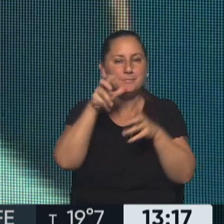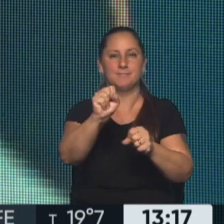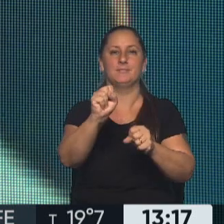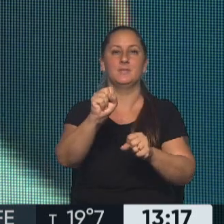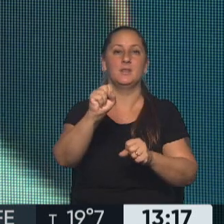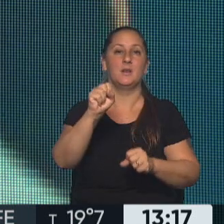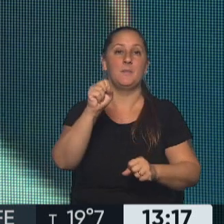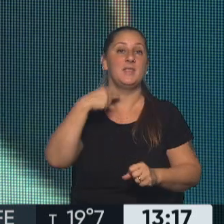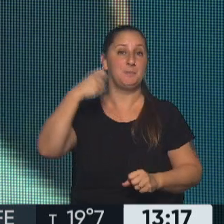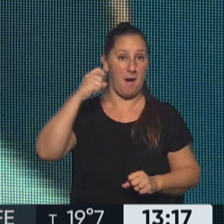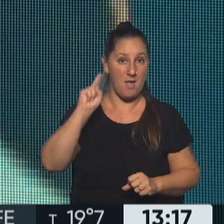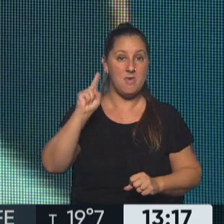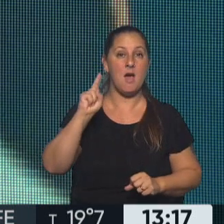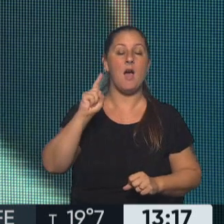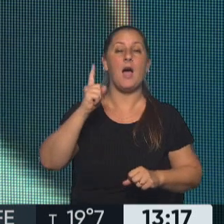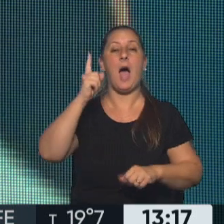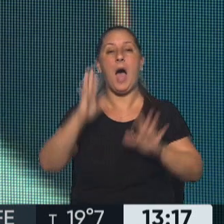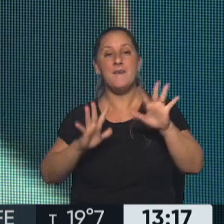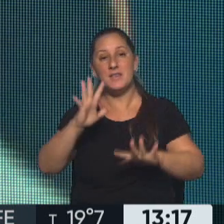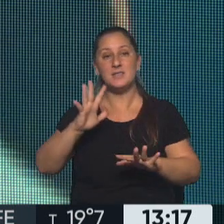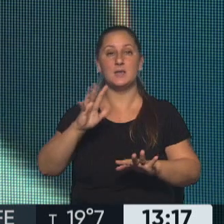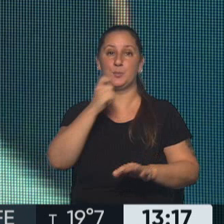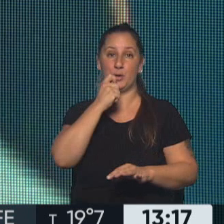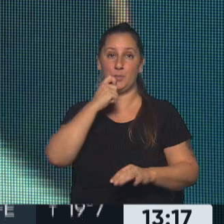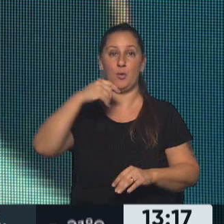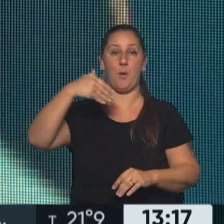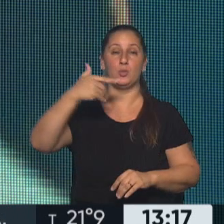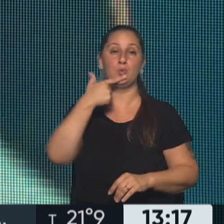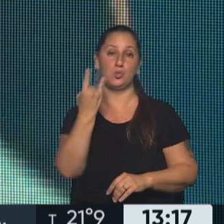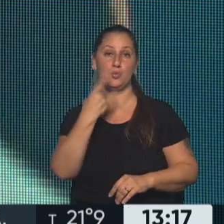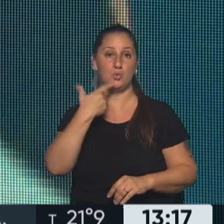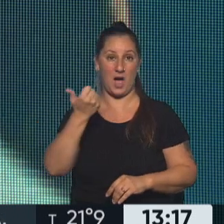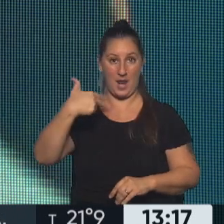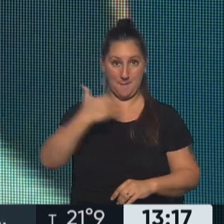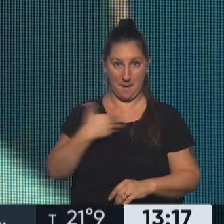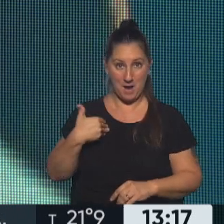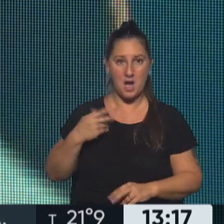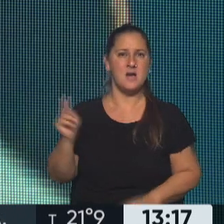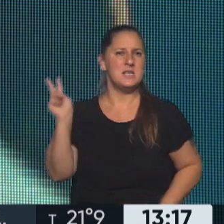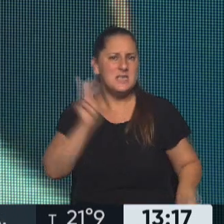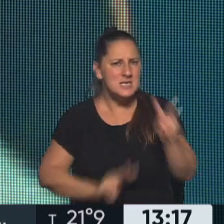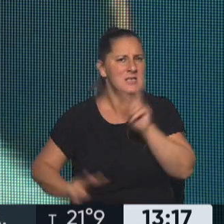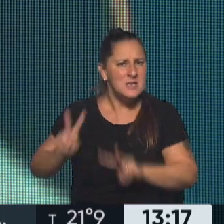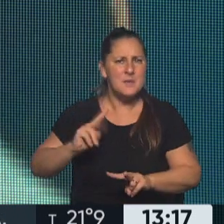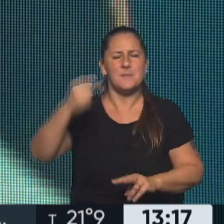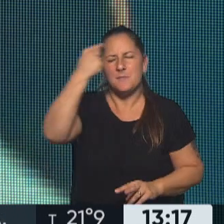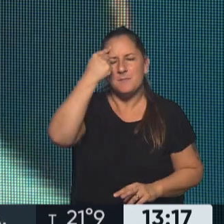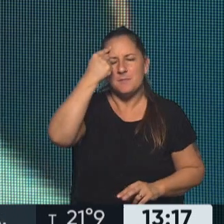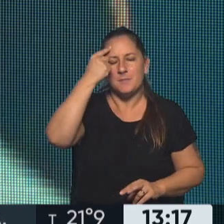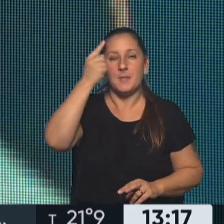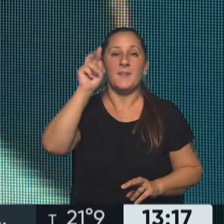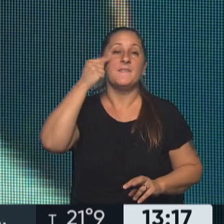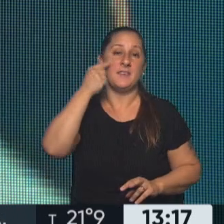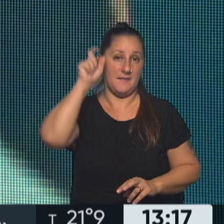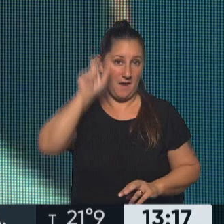qué bueno que cada tanto aparece o no la norma de marita zona que marcó la sigue buscando viva quiere encontrarla así vamos y esta es